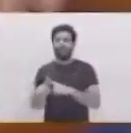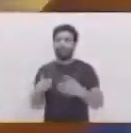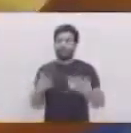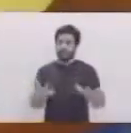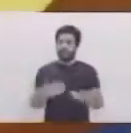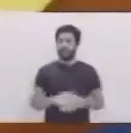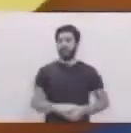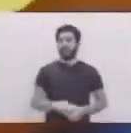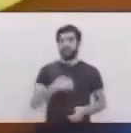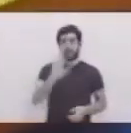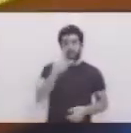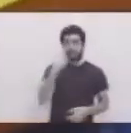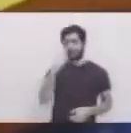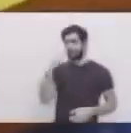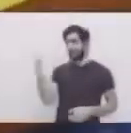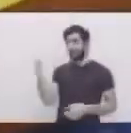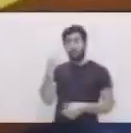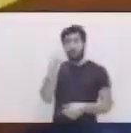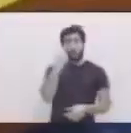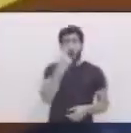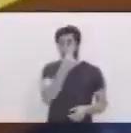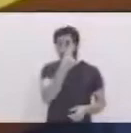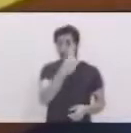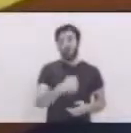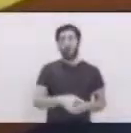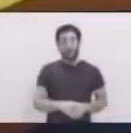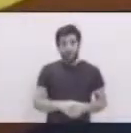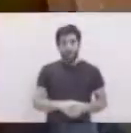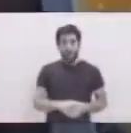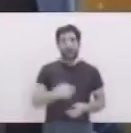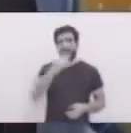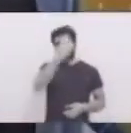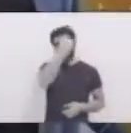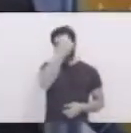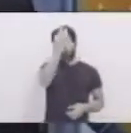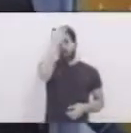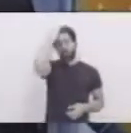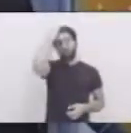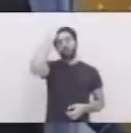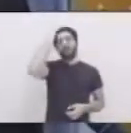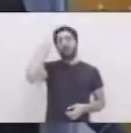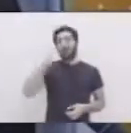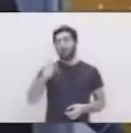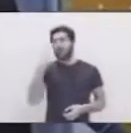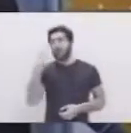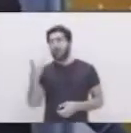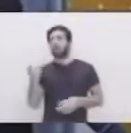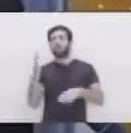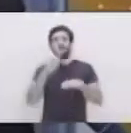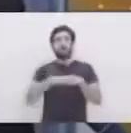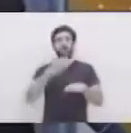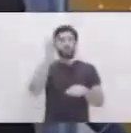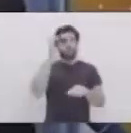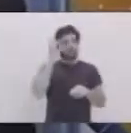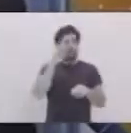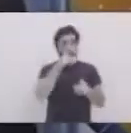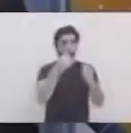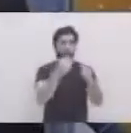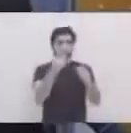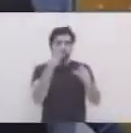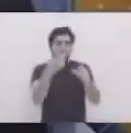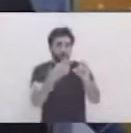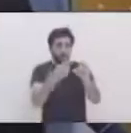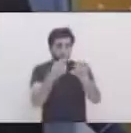Tenemos acá los ojitos y otra vez con un poco de color blanco vamos a utilizar el que le sobró aquí a Claudia. Otros dos aún